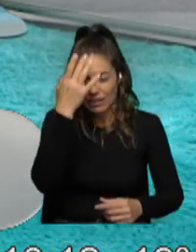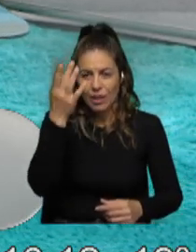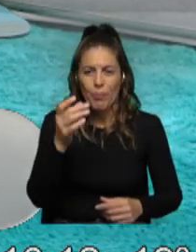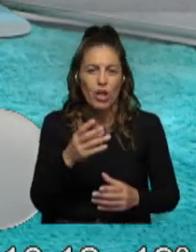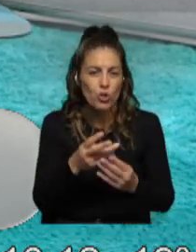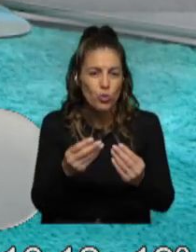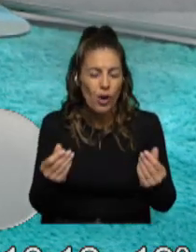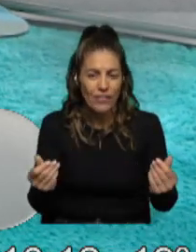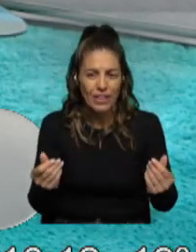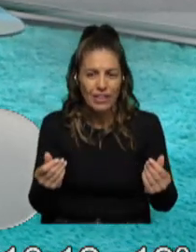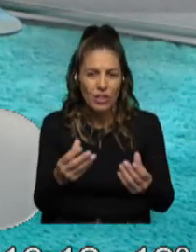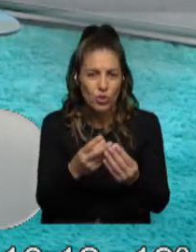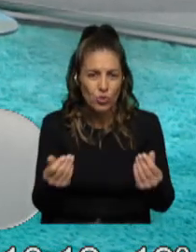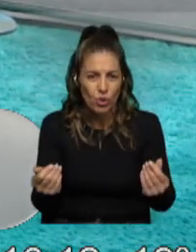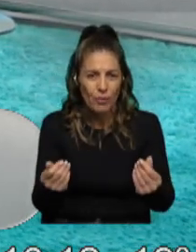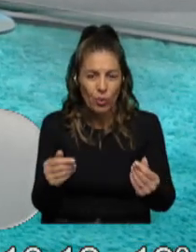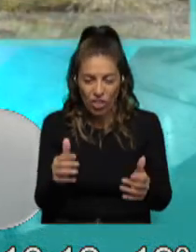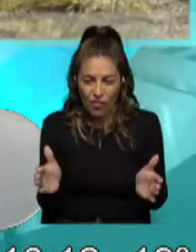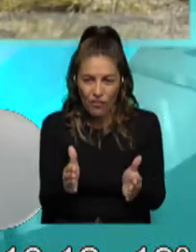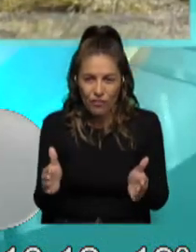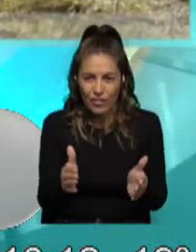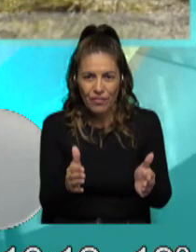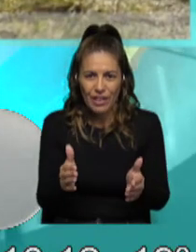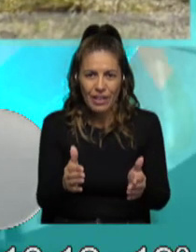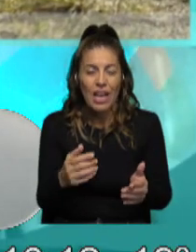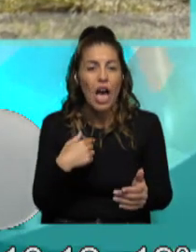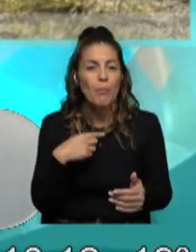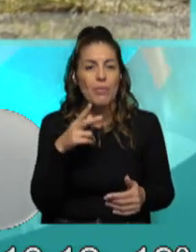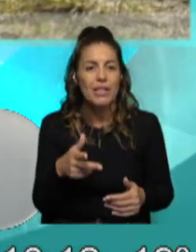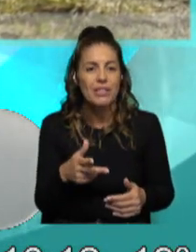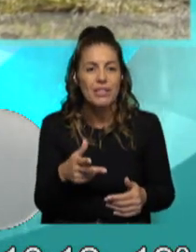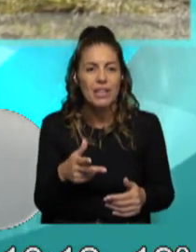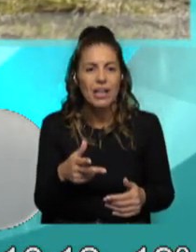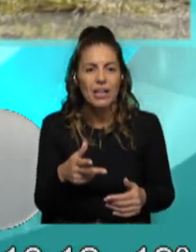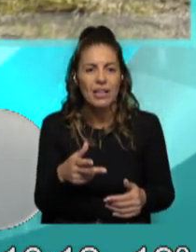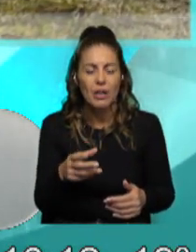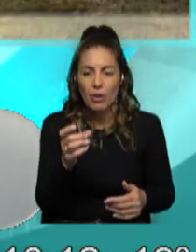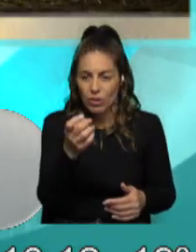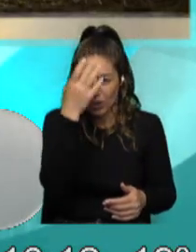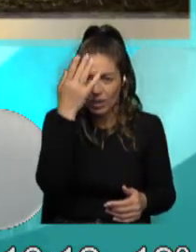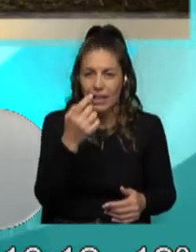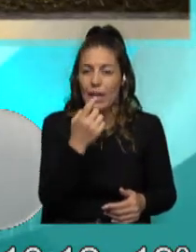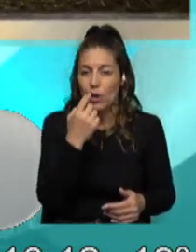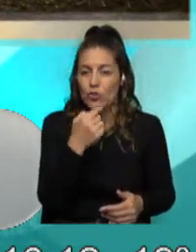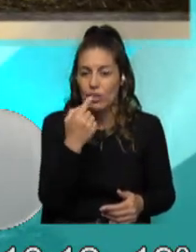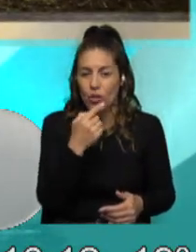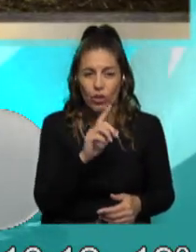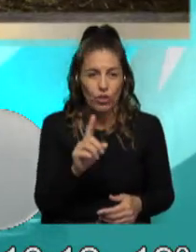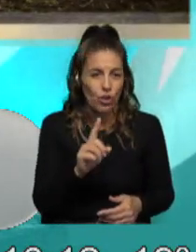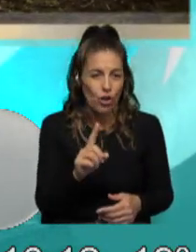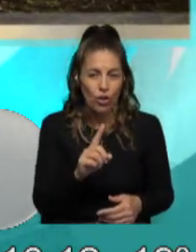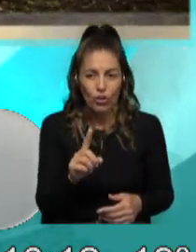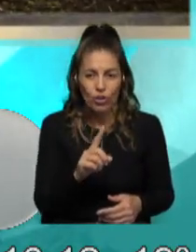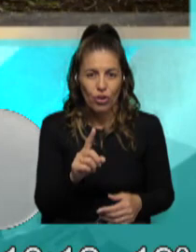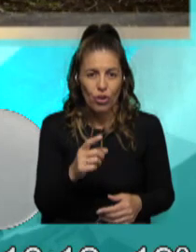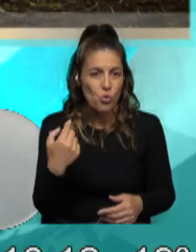suave, es tipo, cuando es cachorrito. Otro mito, a mí me decían que se mataba si vos le pegabas un chiquiñazo. No, el hocico. No, bueno, de ninguna de las dos maneras